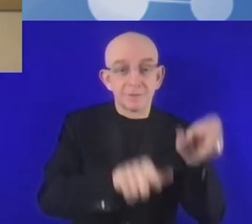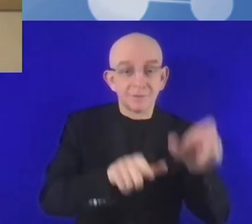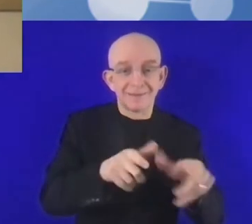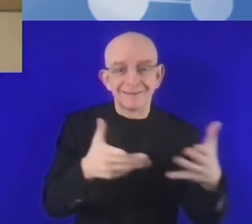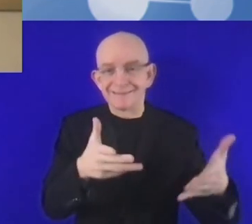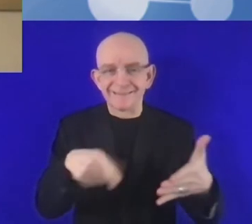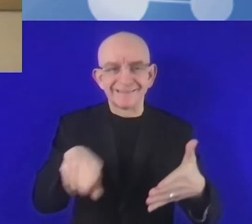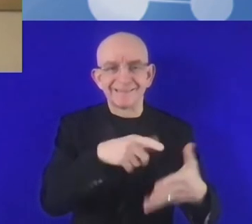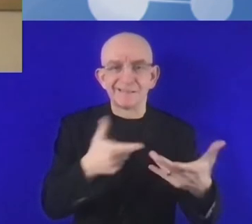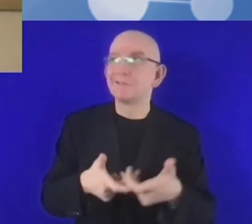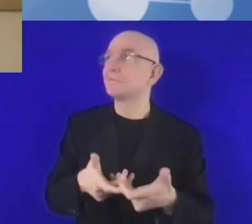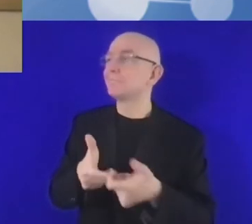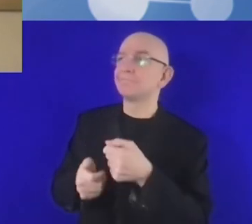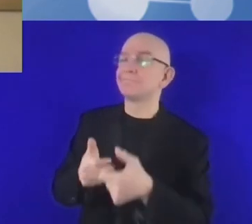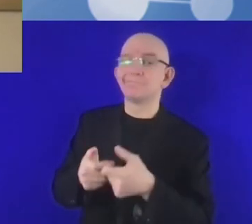3G.